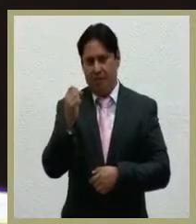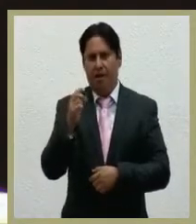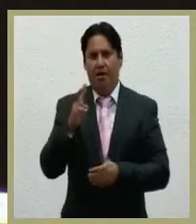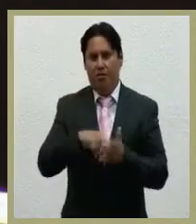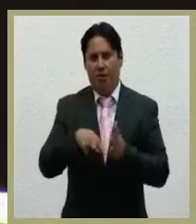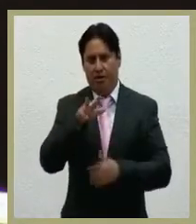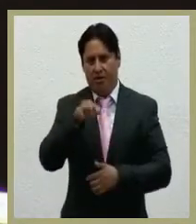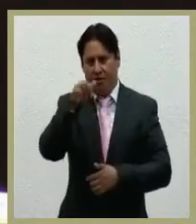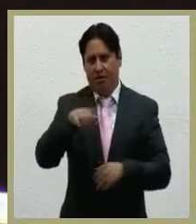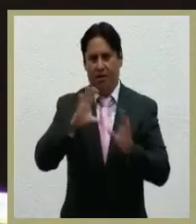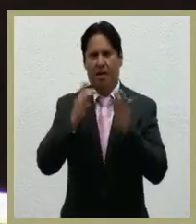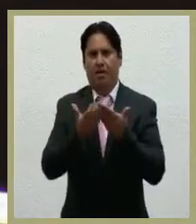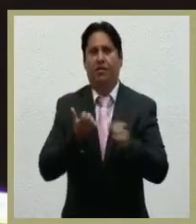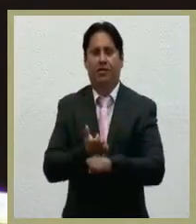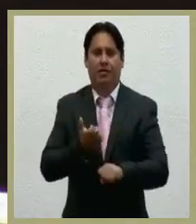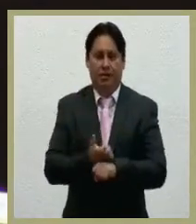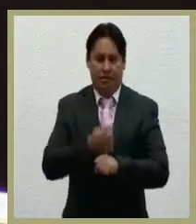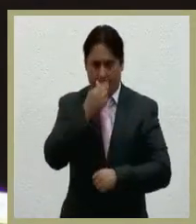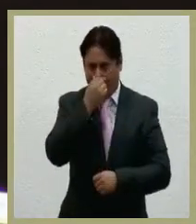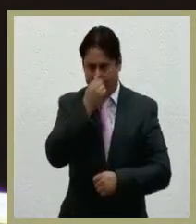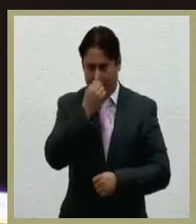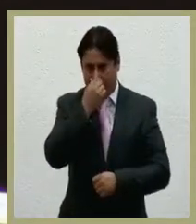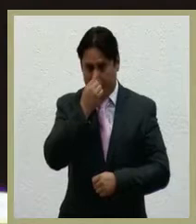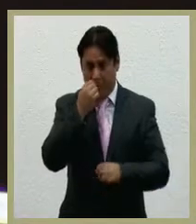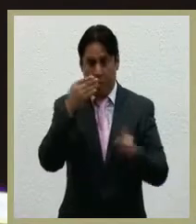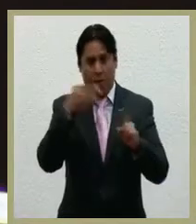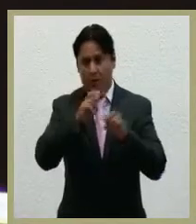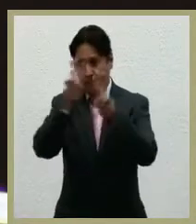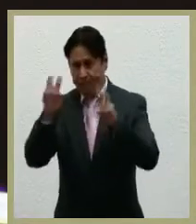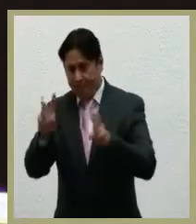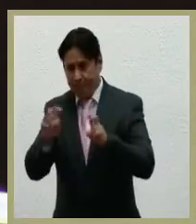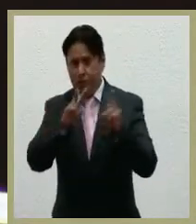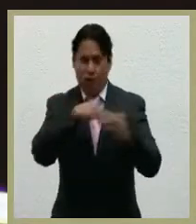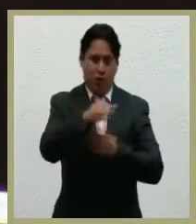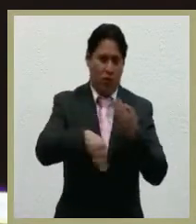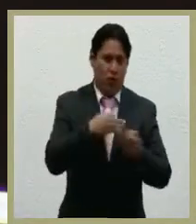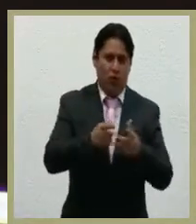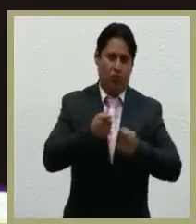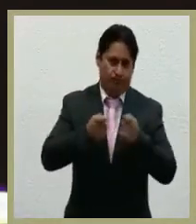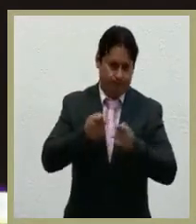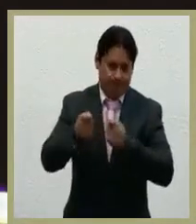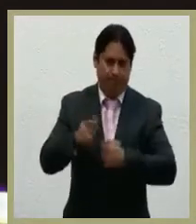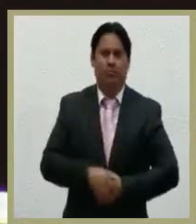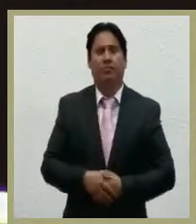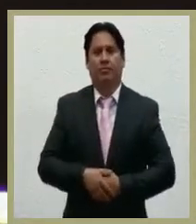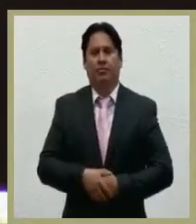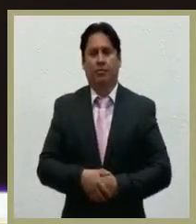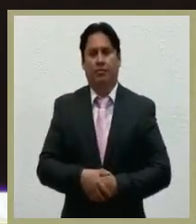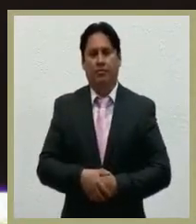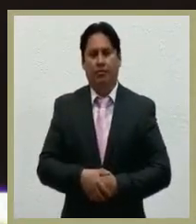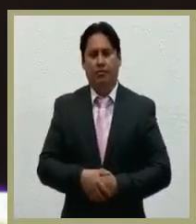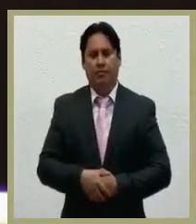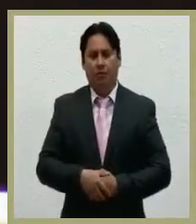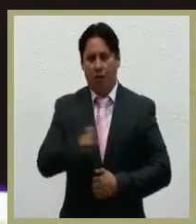recinto oficial de esta legislatura con el objeto de dar trámite legislativo a los siguientes asuntos.